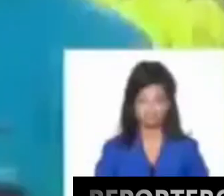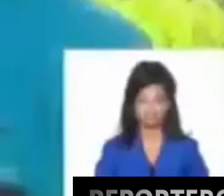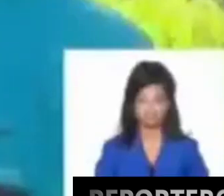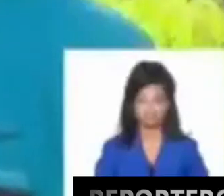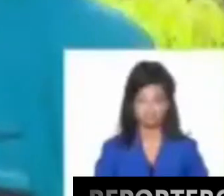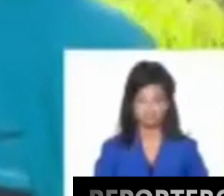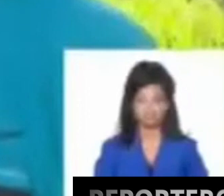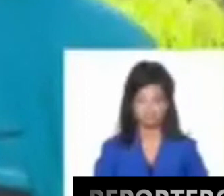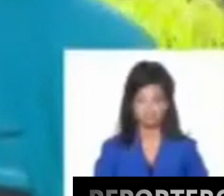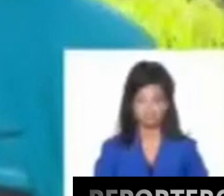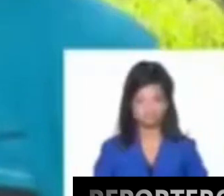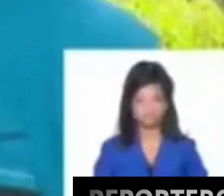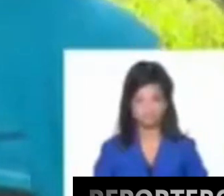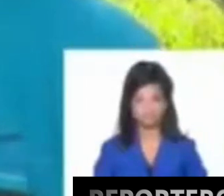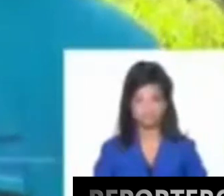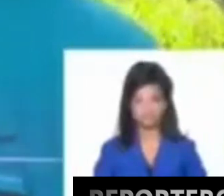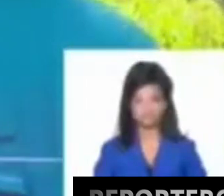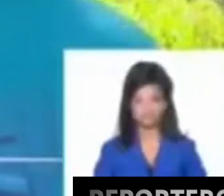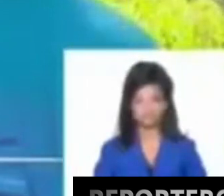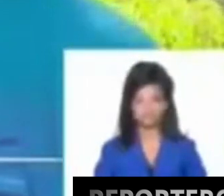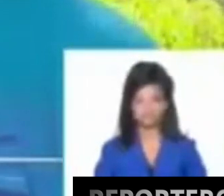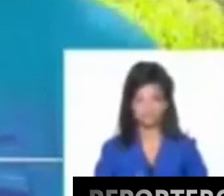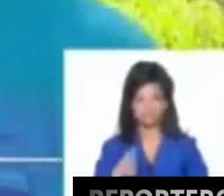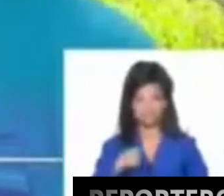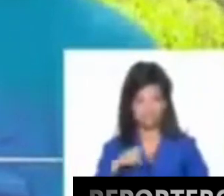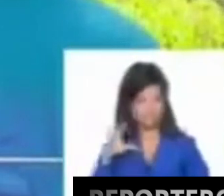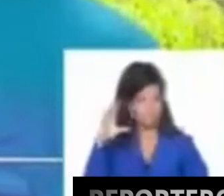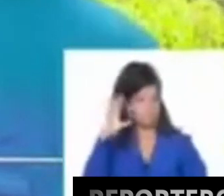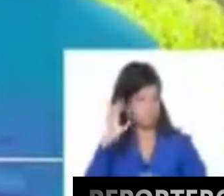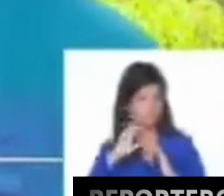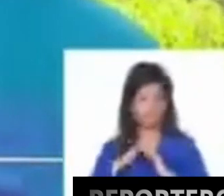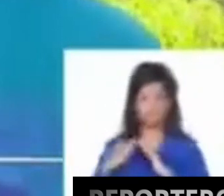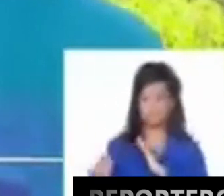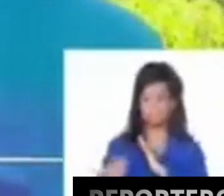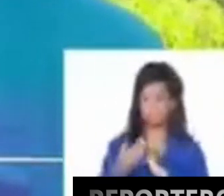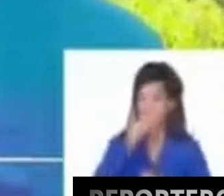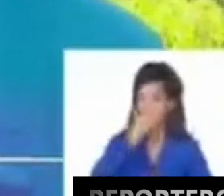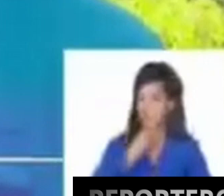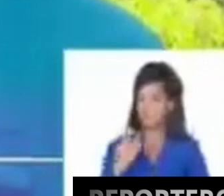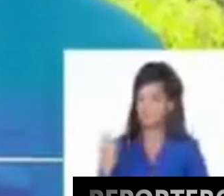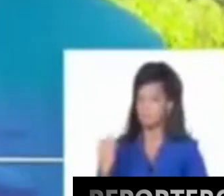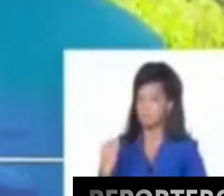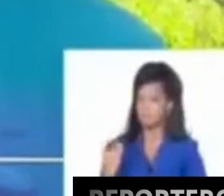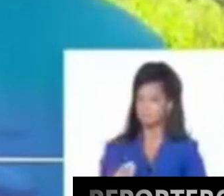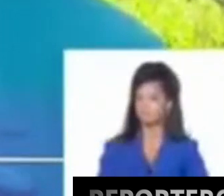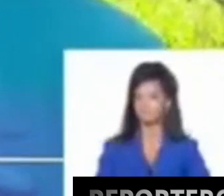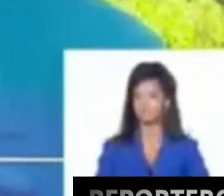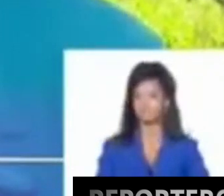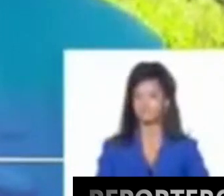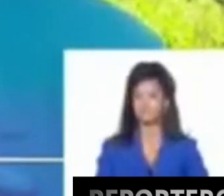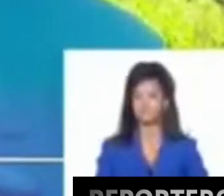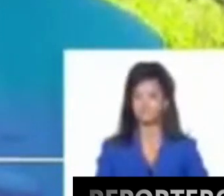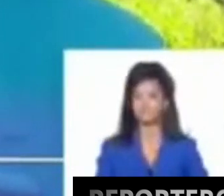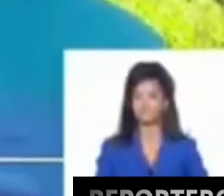ciudadanos. Yo me entero a raíz de unos vecinos y el chamaco que me dice, el muchacho que me dice, que se me había ido para Rusia.